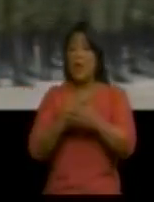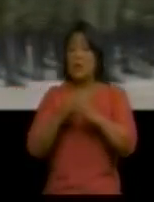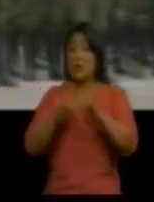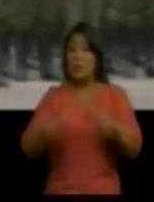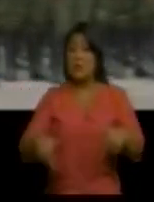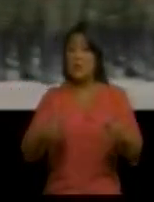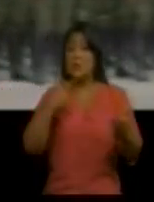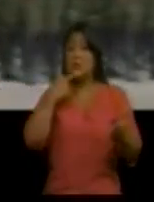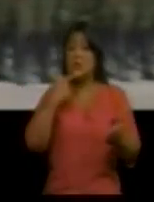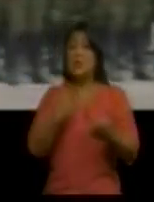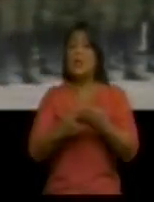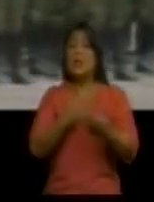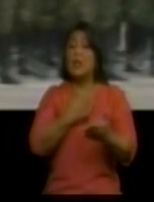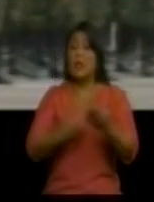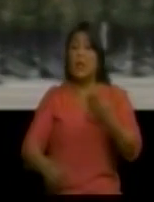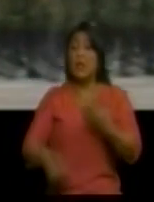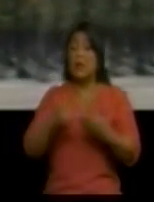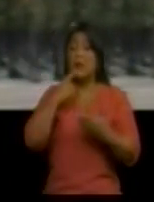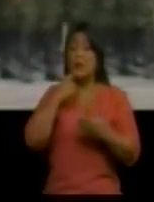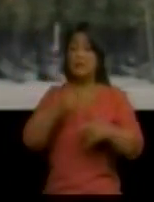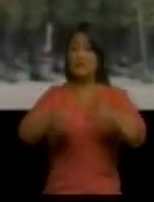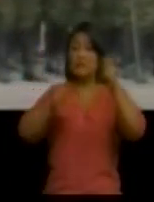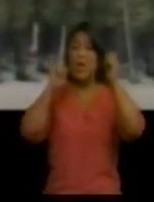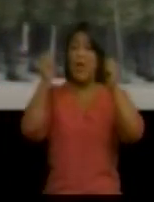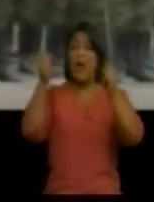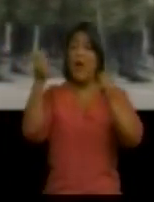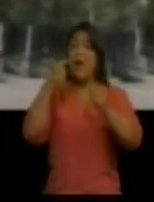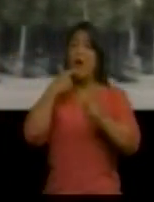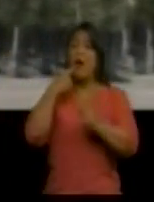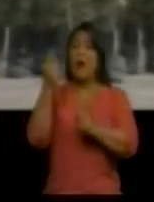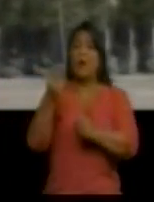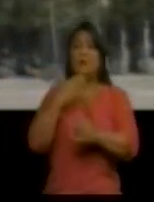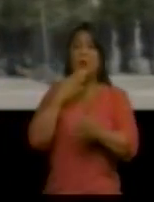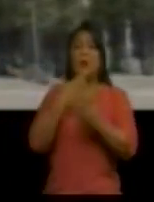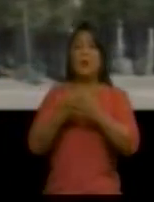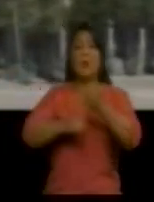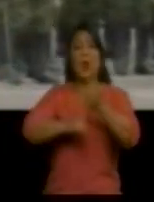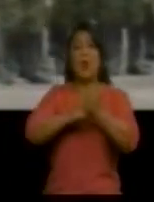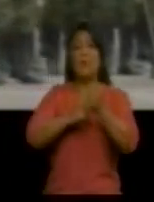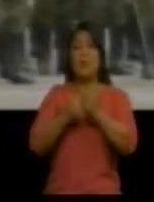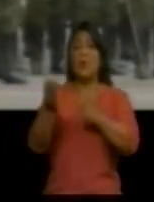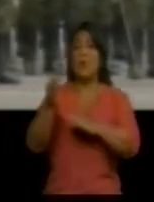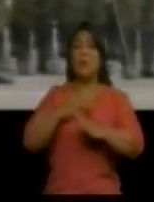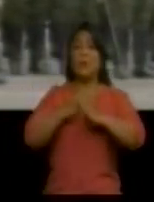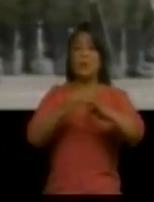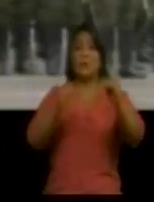Armadas el apoyo brindado durante las manifestaciones de octubre y por la protección a la democracia.